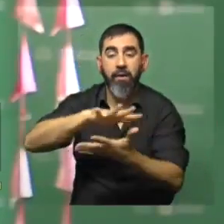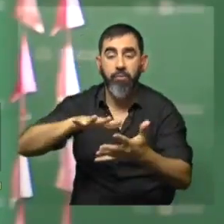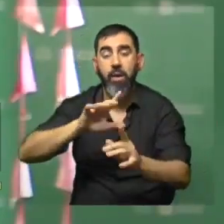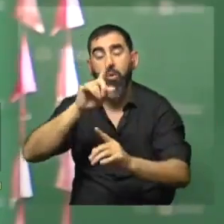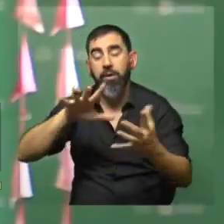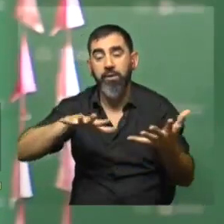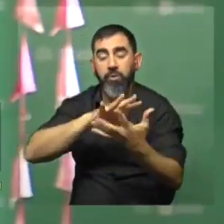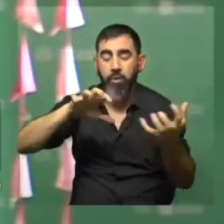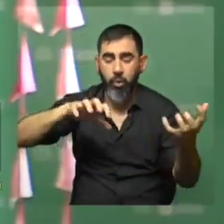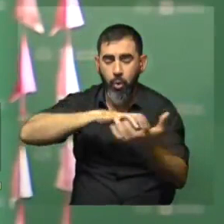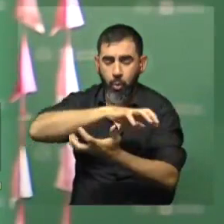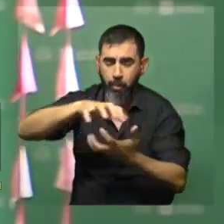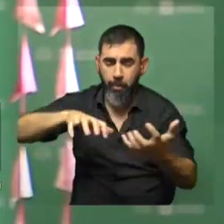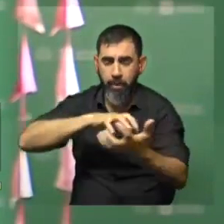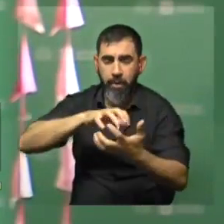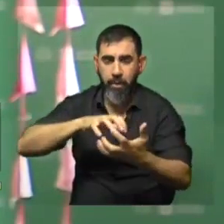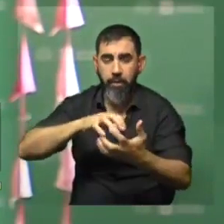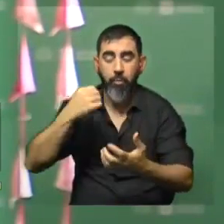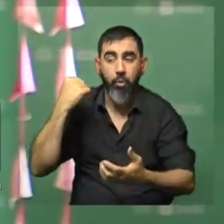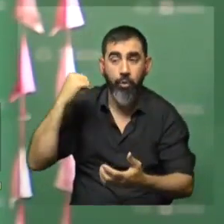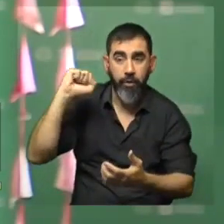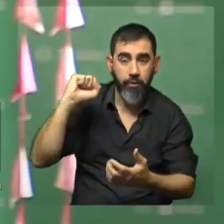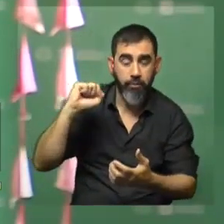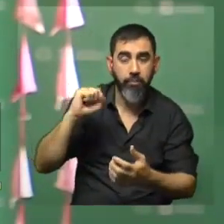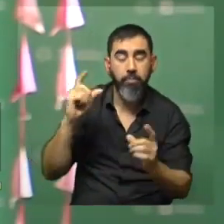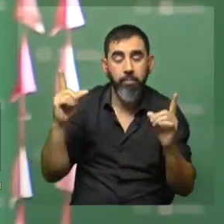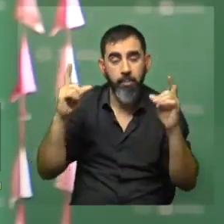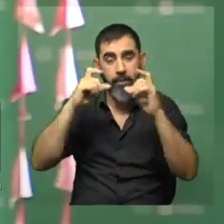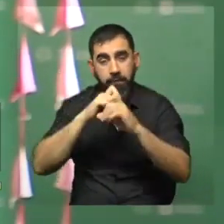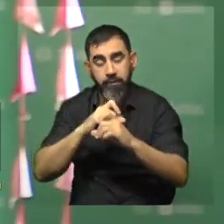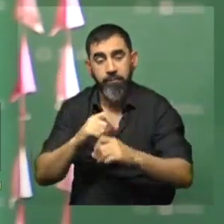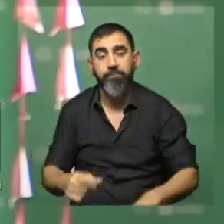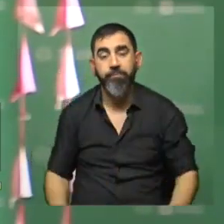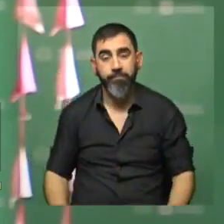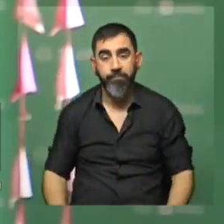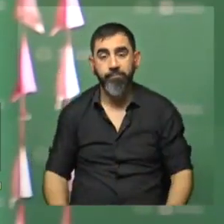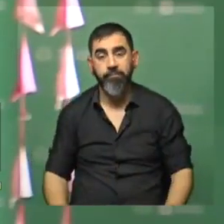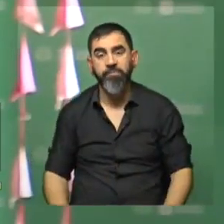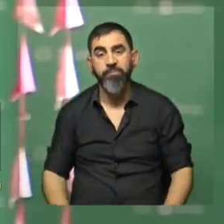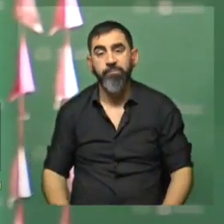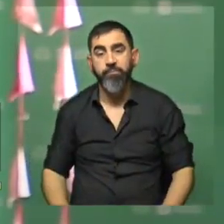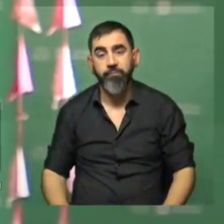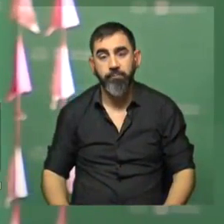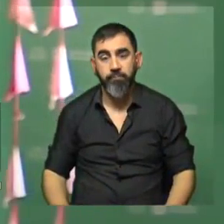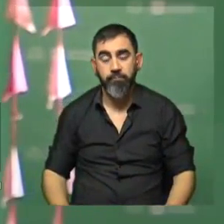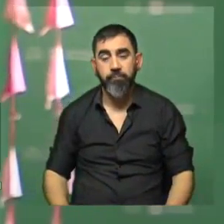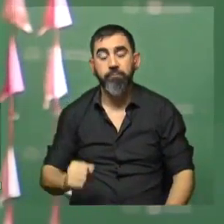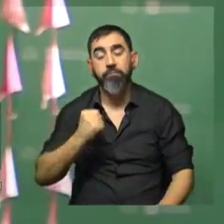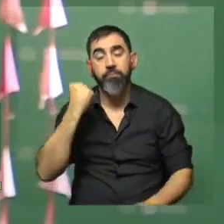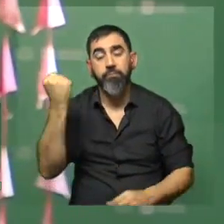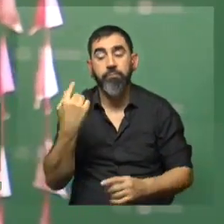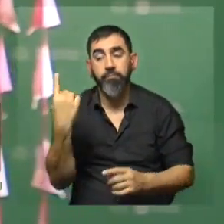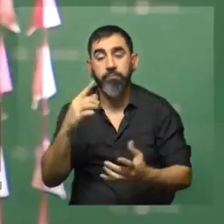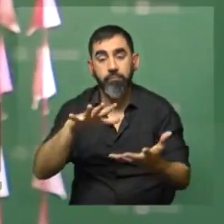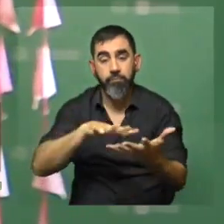situaciones más complejas todavía vinculadas a lo delictivo, que ahí son más difíciles de abordar. Pero lo importante es que cada punto